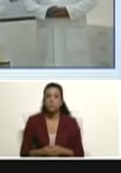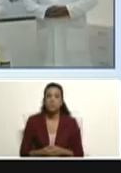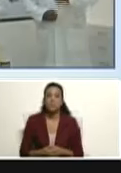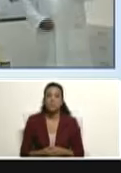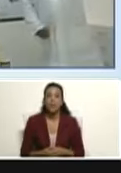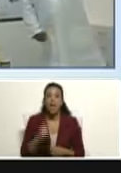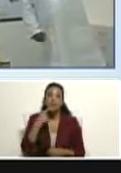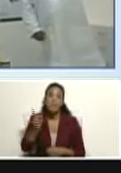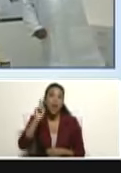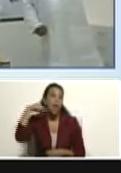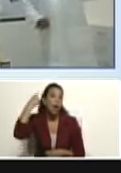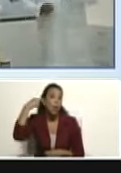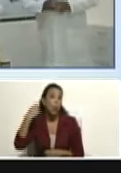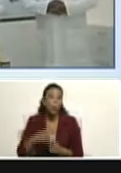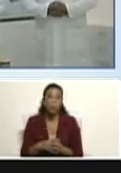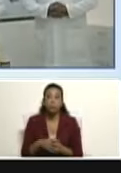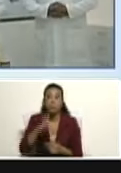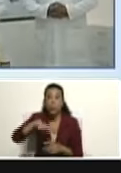El loco de Altos de Pipe.